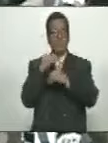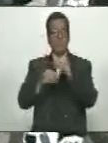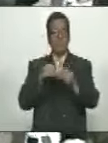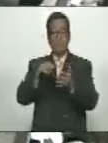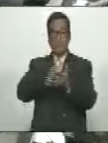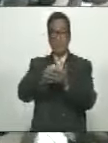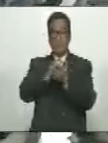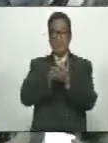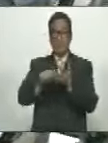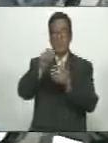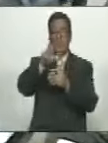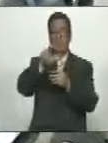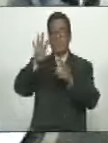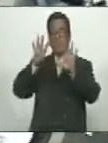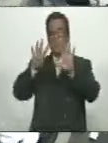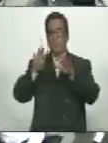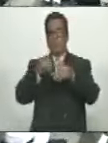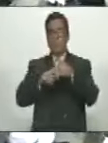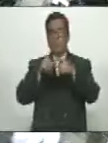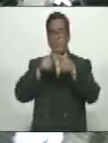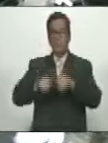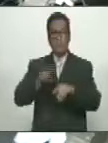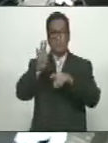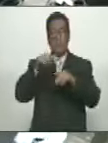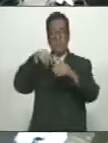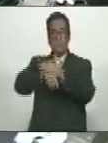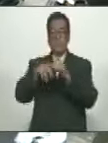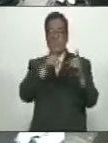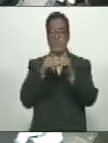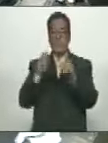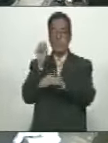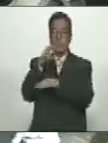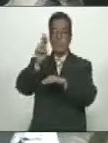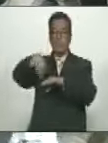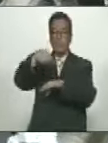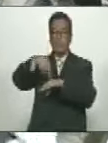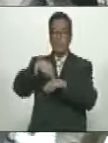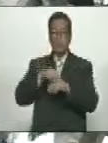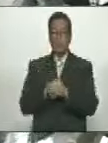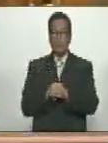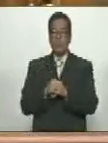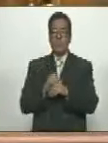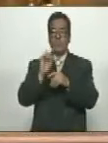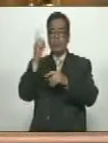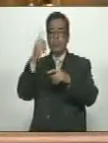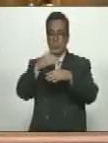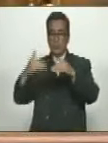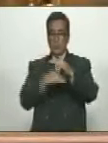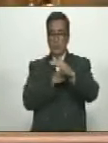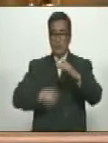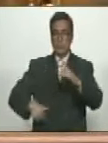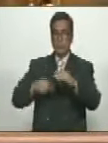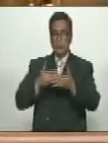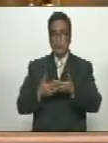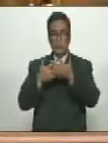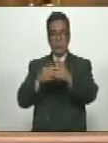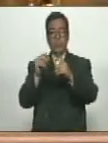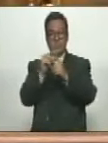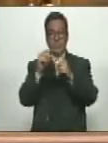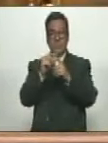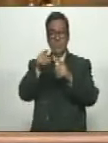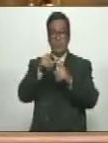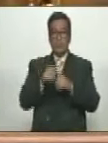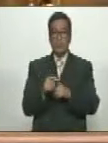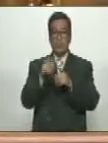con lo establecido en el artículo 39, numeral 4 del Reglamento Interior y Debates de la Asamblea Nacional. El primer vicepresidente otorgó el derecho de